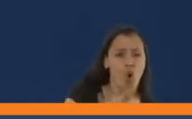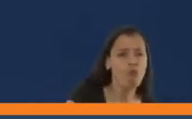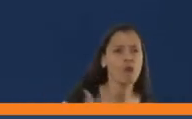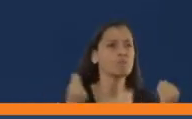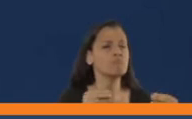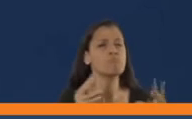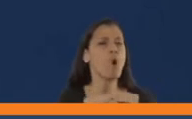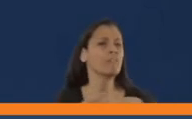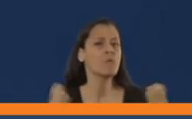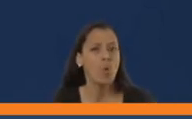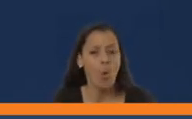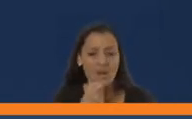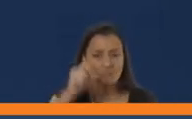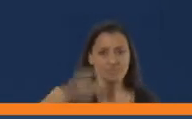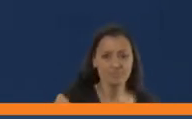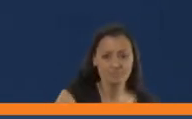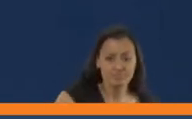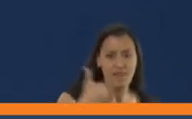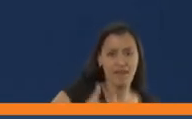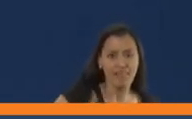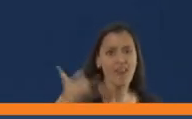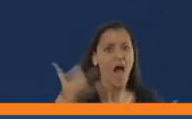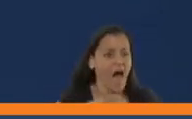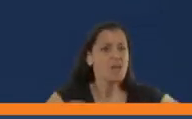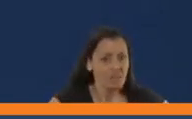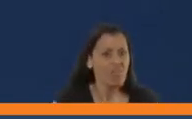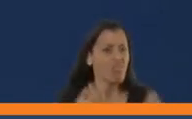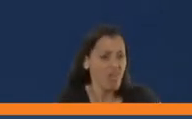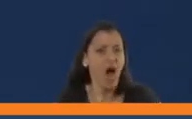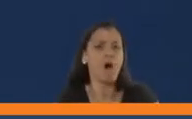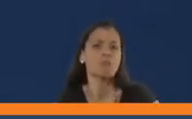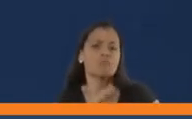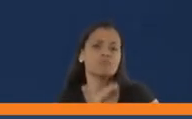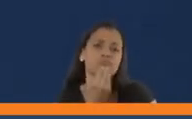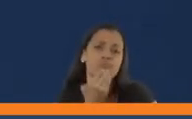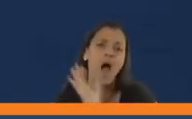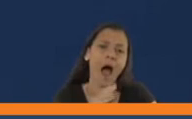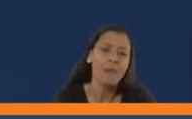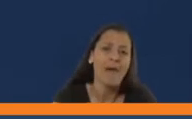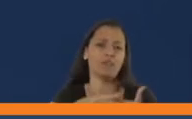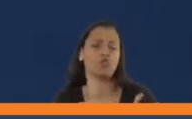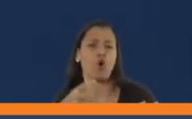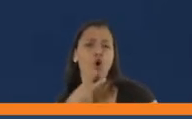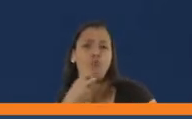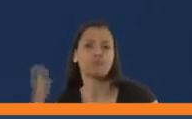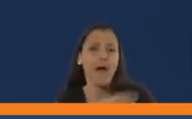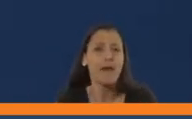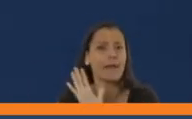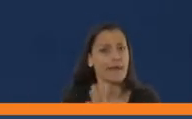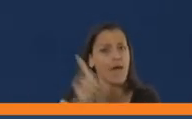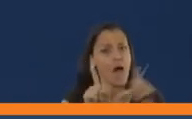penurias si nuestra tierra nos ha dotado para producir alimentos y energía como a muy pocas regiones del